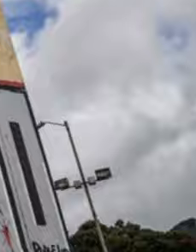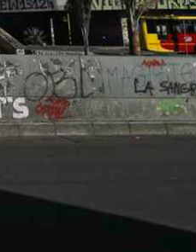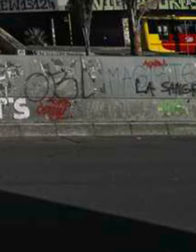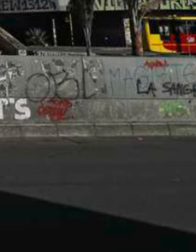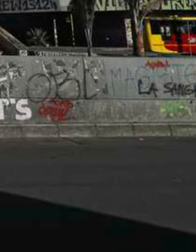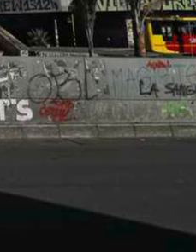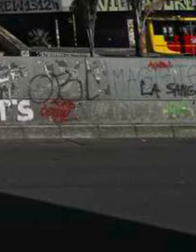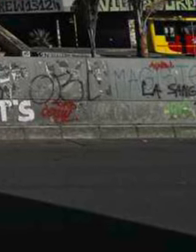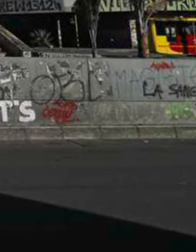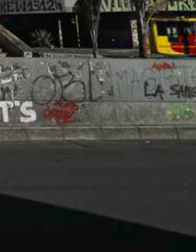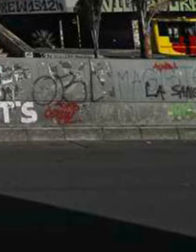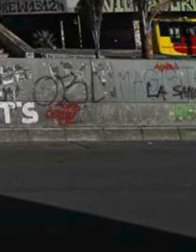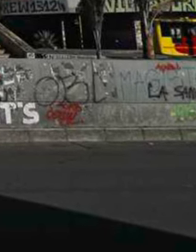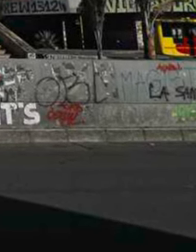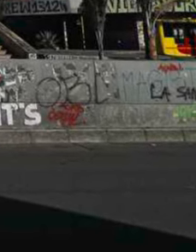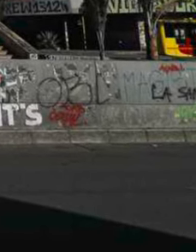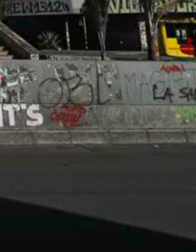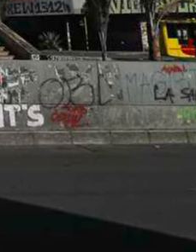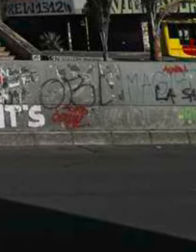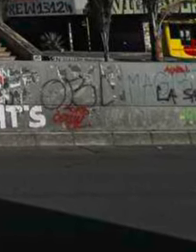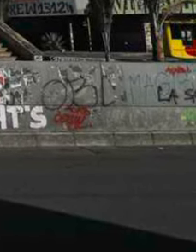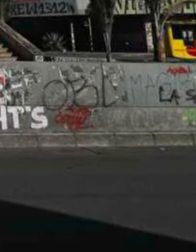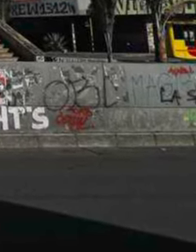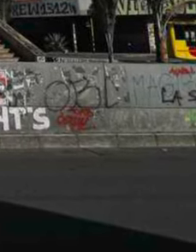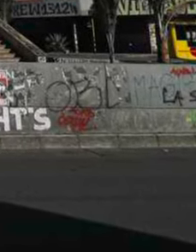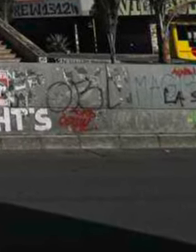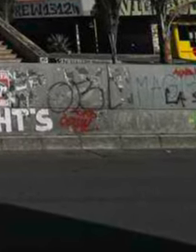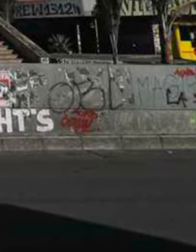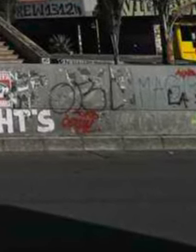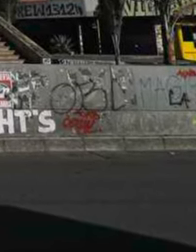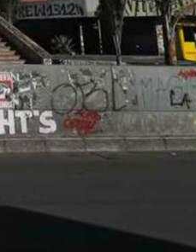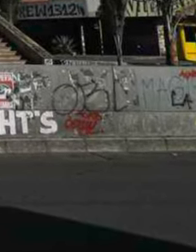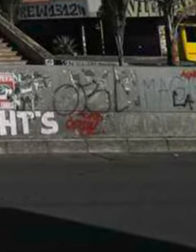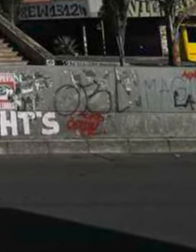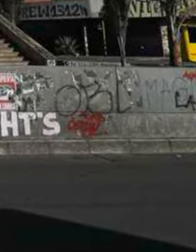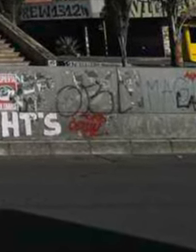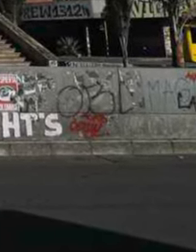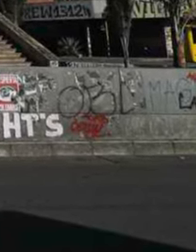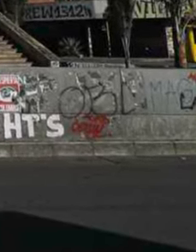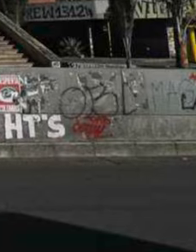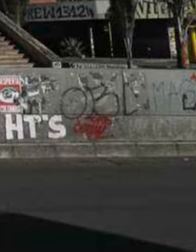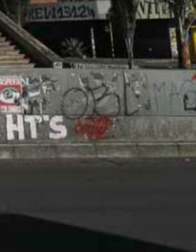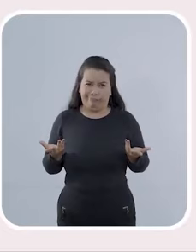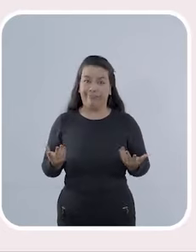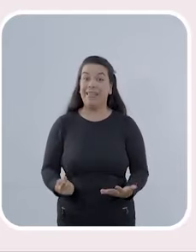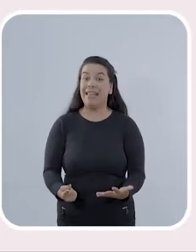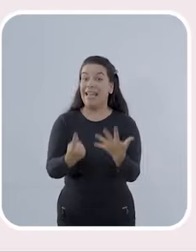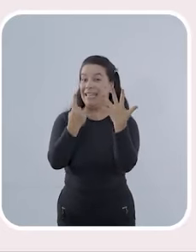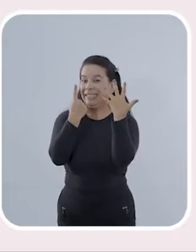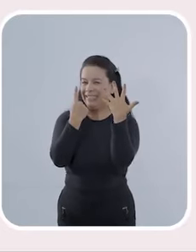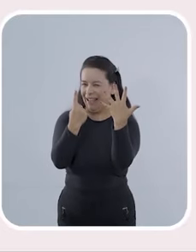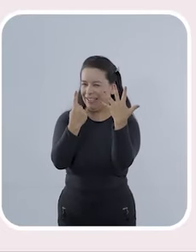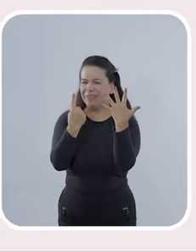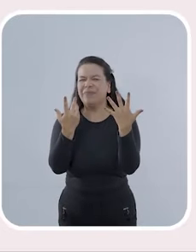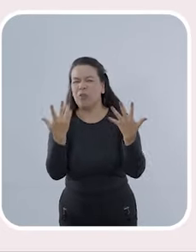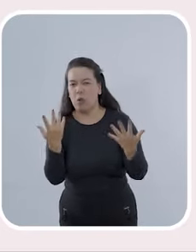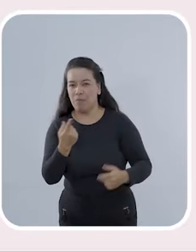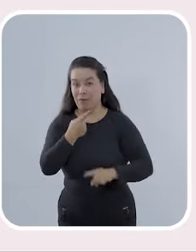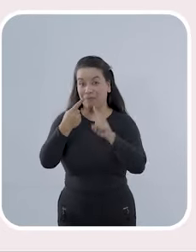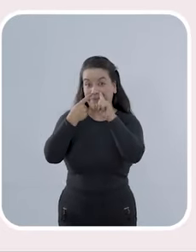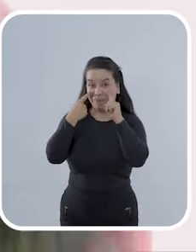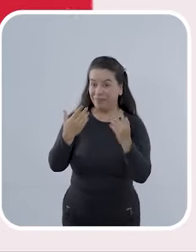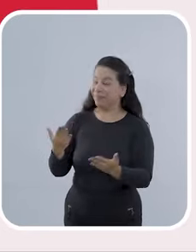manifestaciones. Todos los aspectos anteriores convirtieron el lugar inseguro para los barrios cercanos. Ahora bien, el proyecto